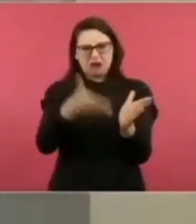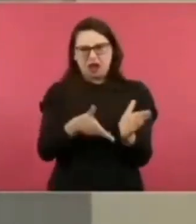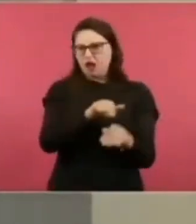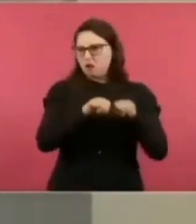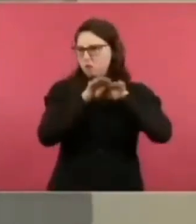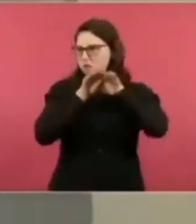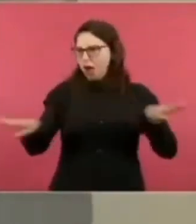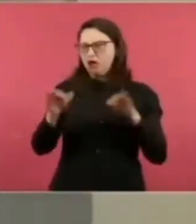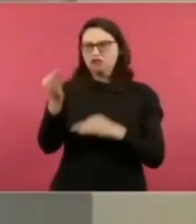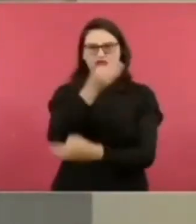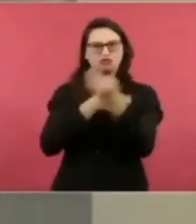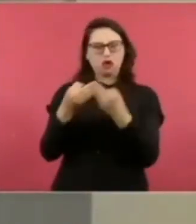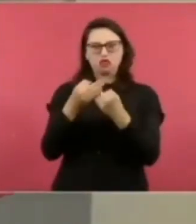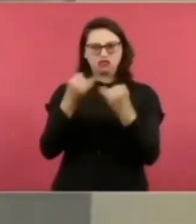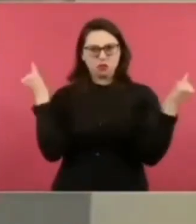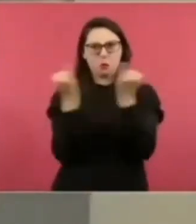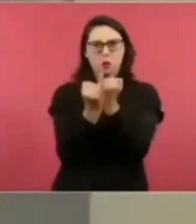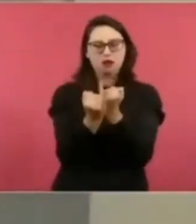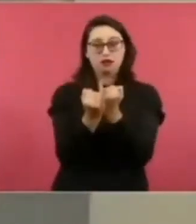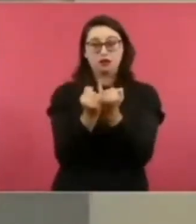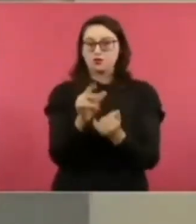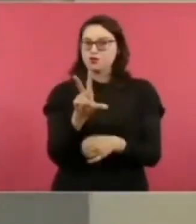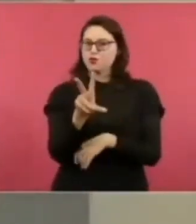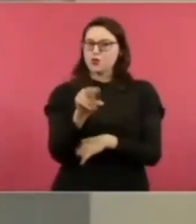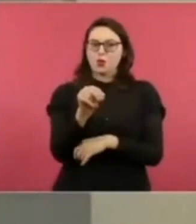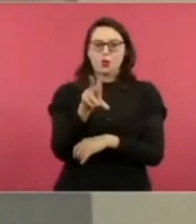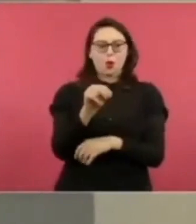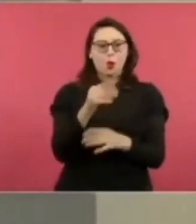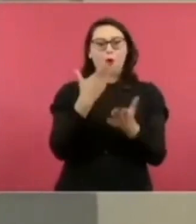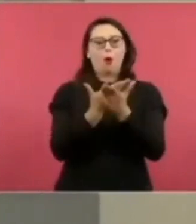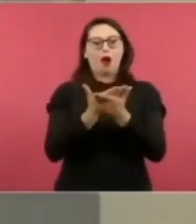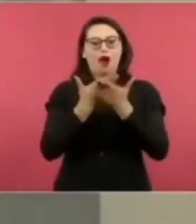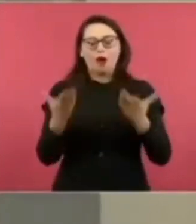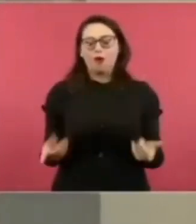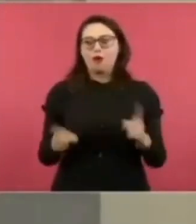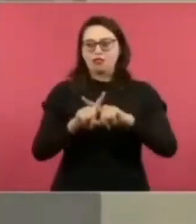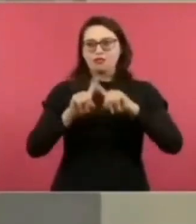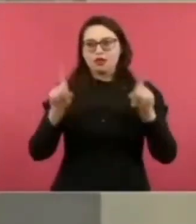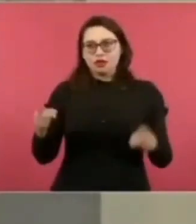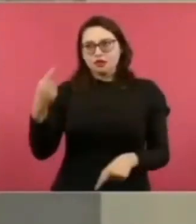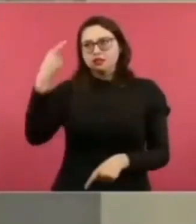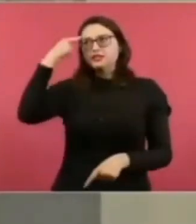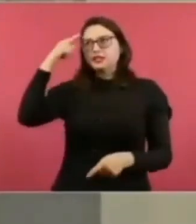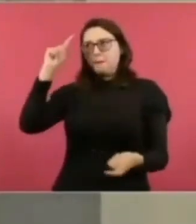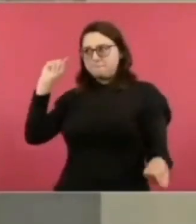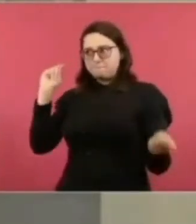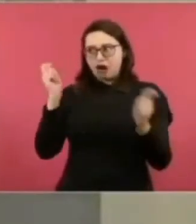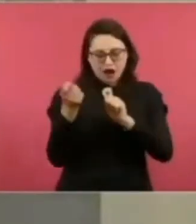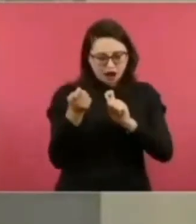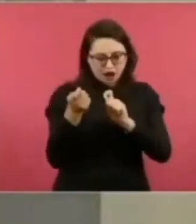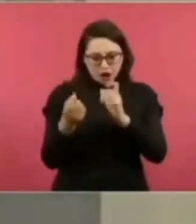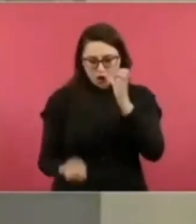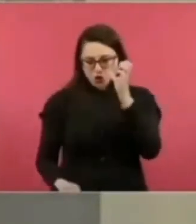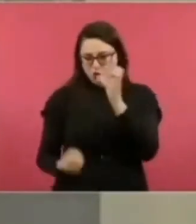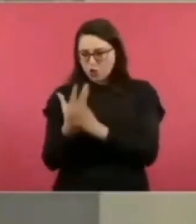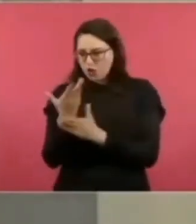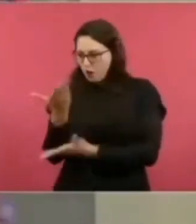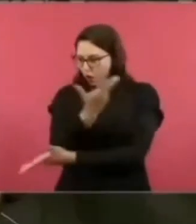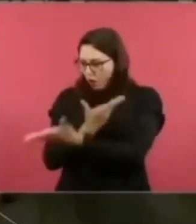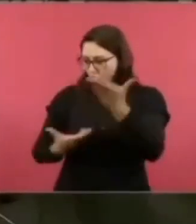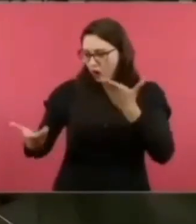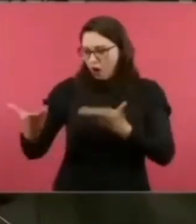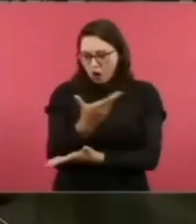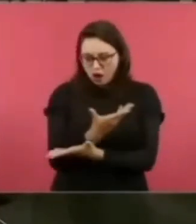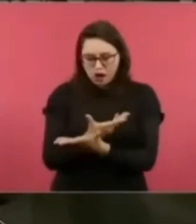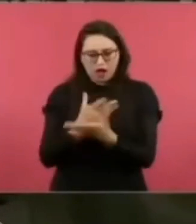una crítica, está lanzando una ironía y la está dramatizando. A mí me parece la explicación muy bien, pero claro, no van